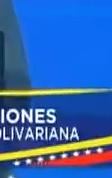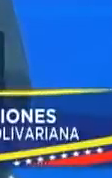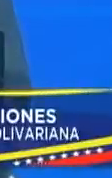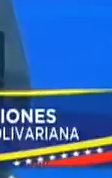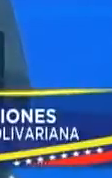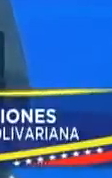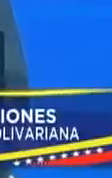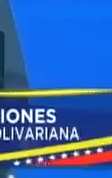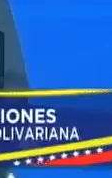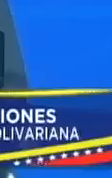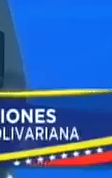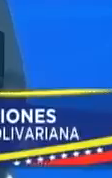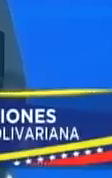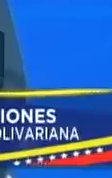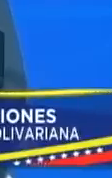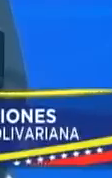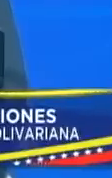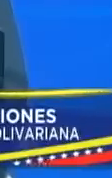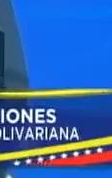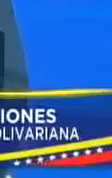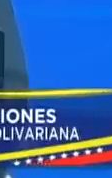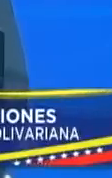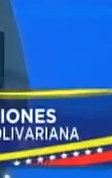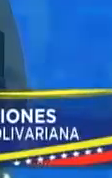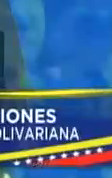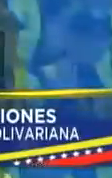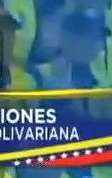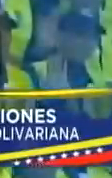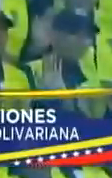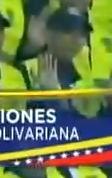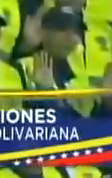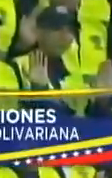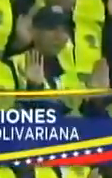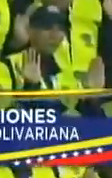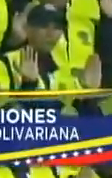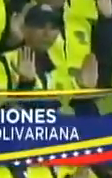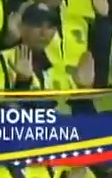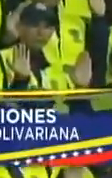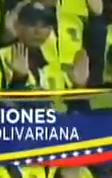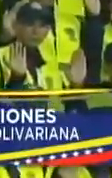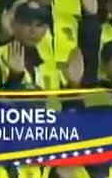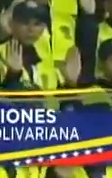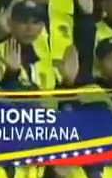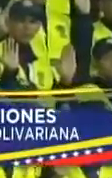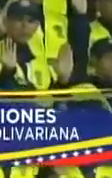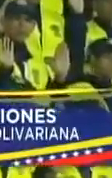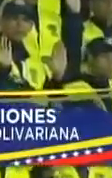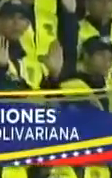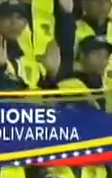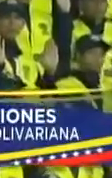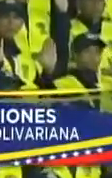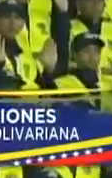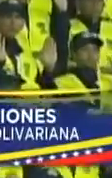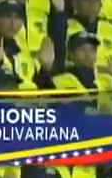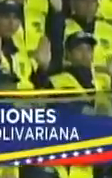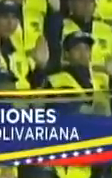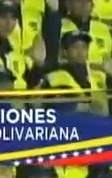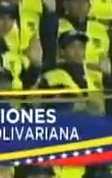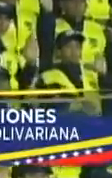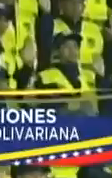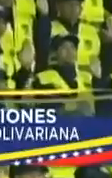Todopoderoso, juran ustedes ante esta bandera tricolor,